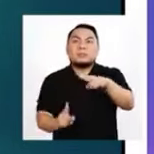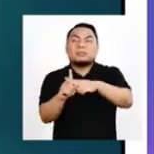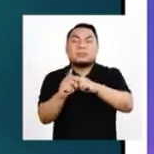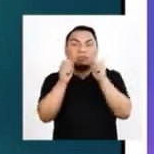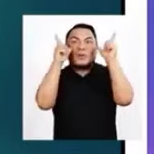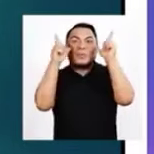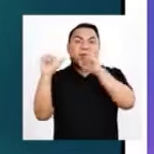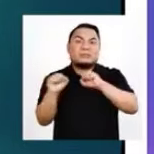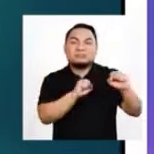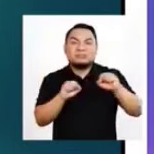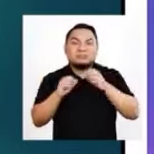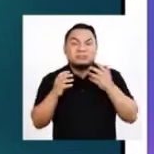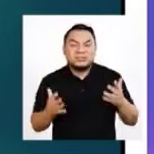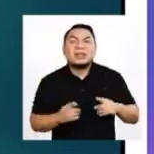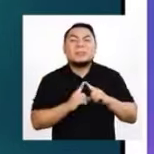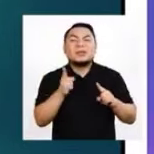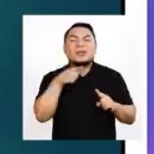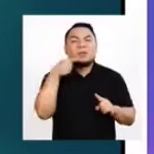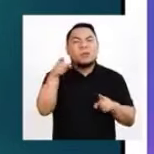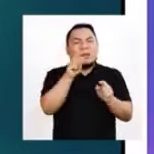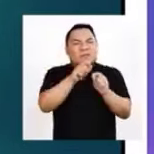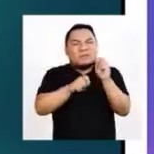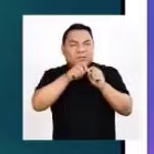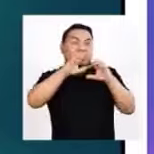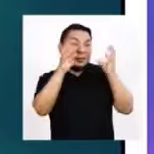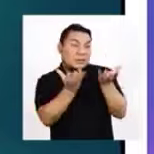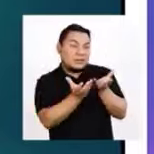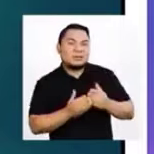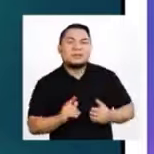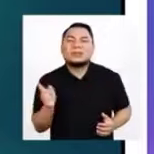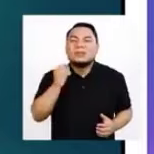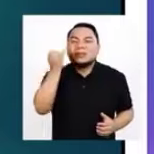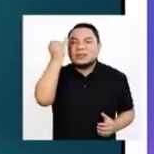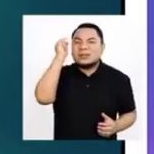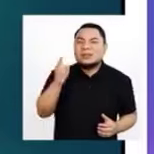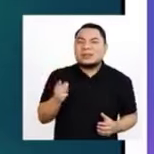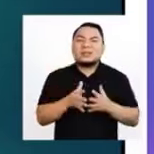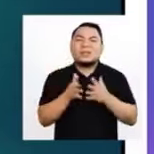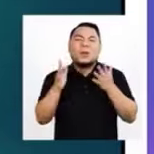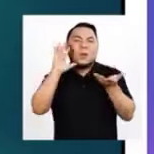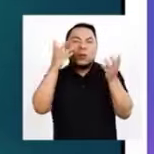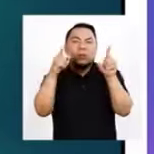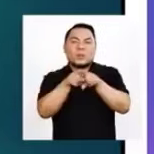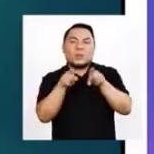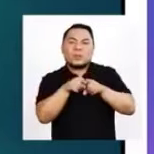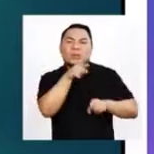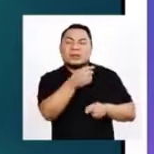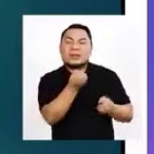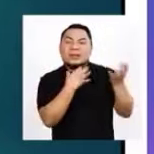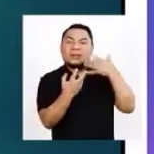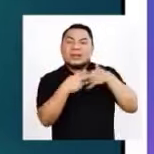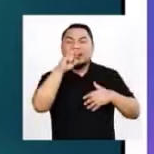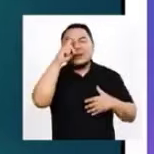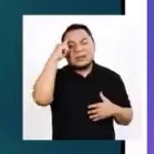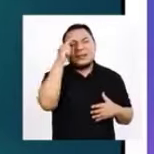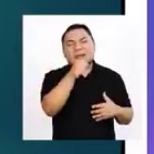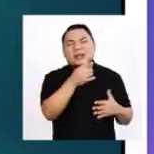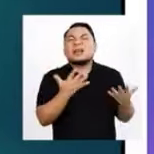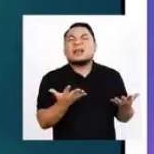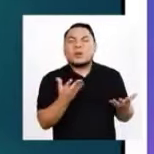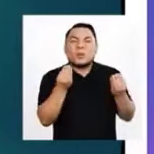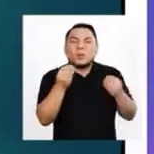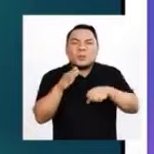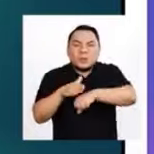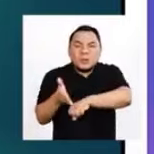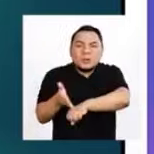daño. Hasta parecería que es una venganza por todo lo que le hemos hecho a la Tierra. Pero espera, ese tipo de ideas suena muy parecido a lo que creían los